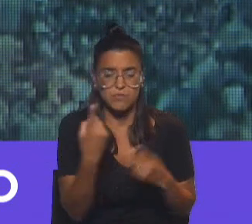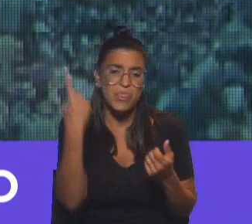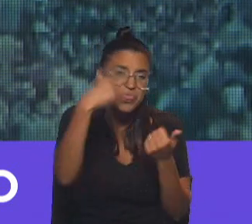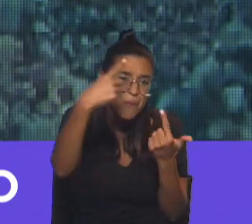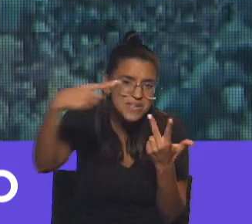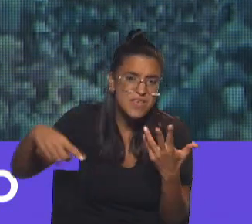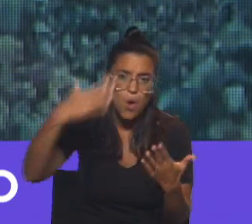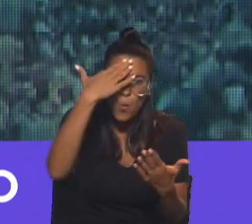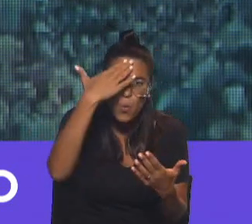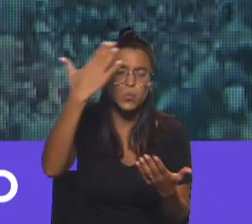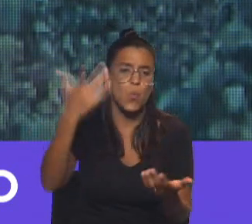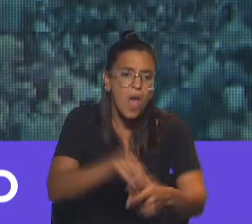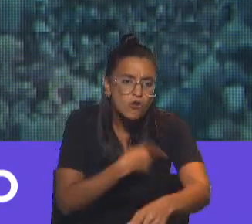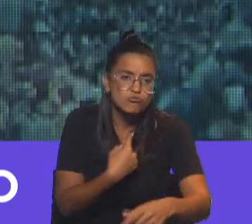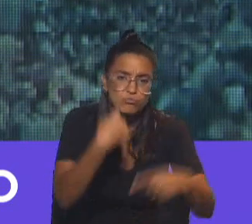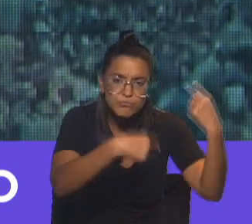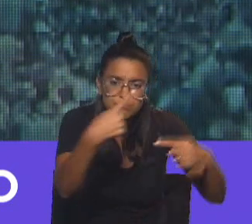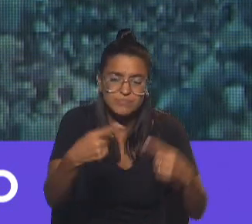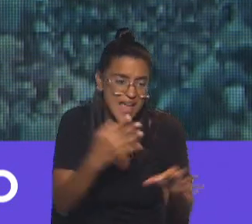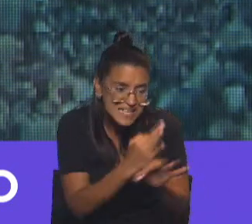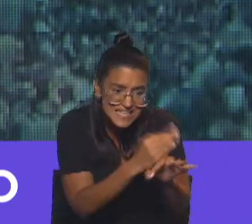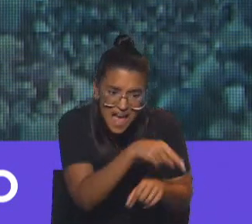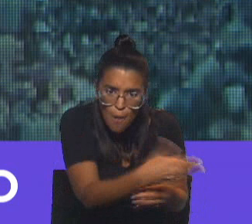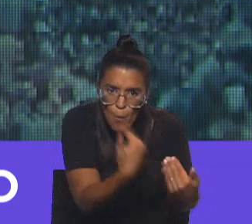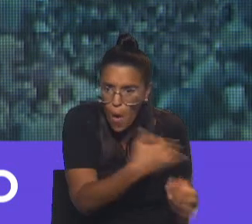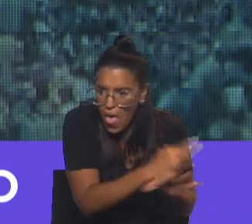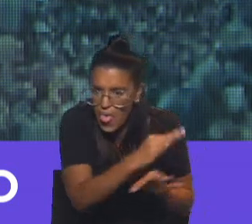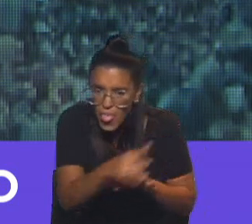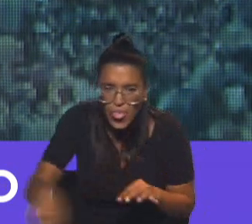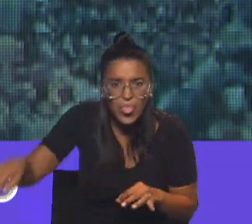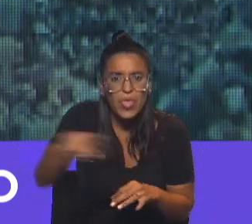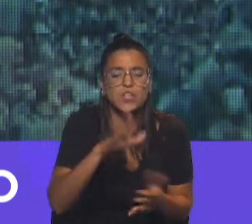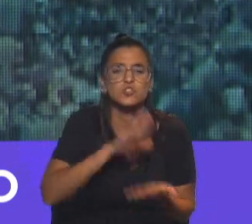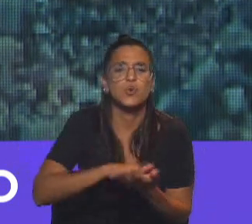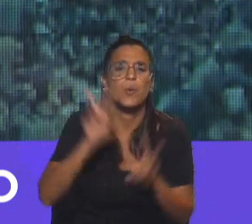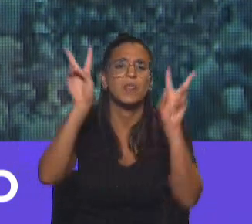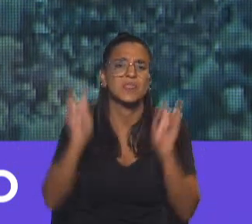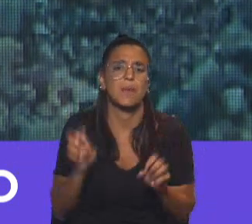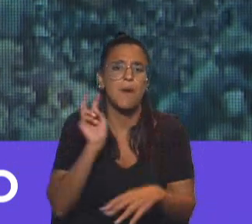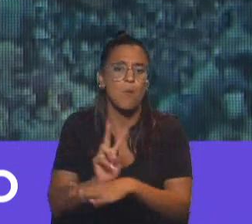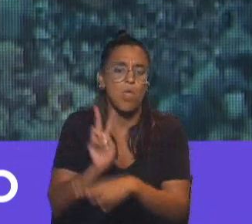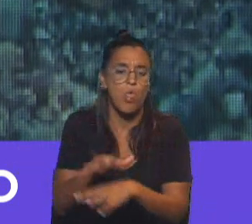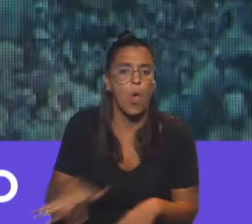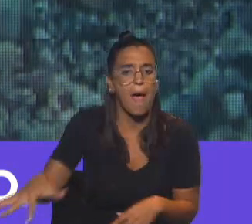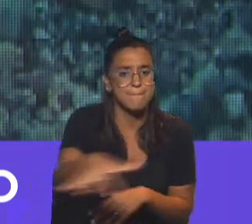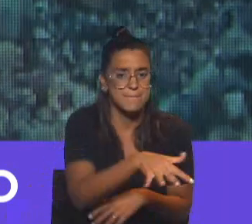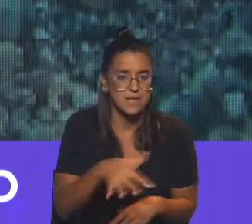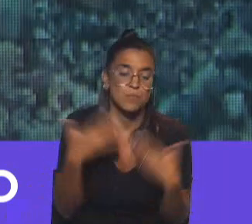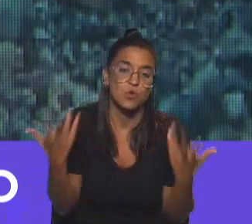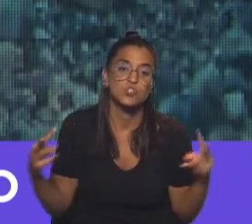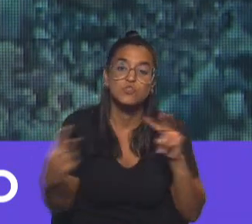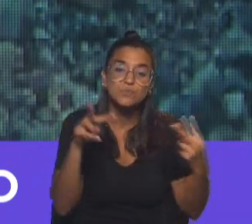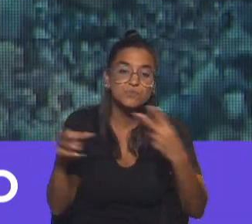la cultura, las costumbres y todas las enseñanzas que puedes darnos acerca del cuidado del medio ambiente. Es por eso que en las